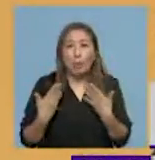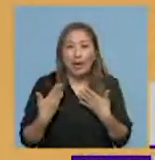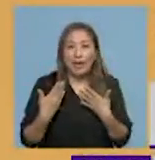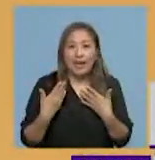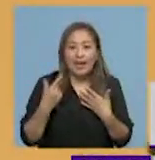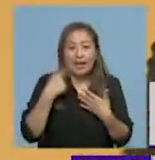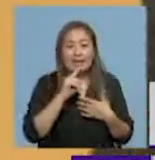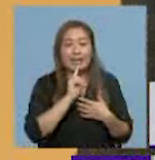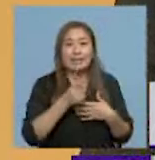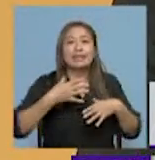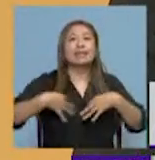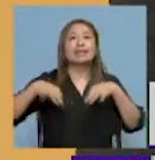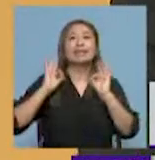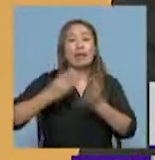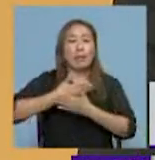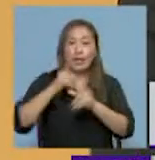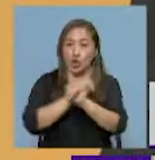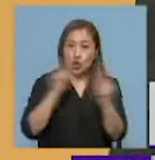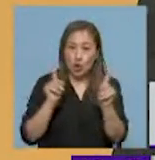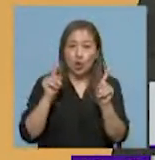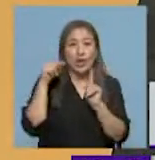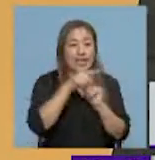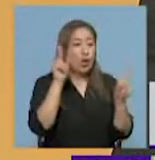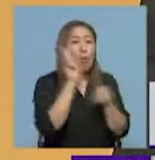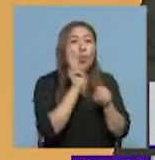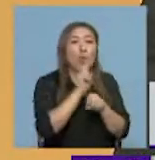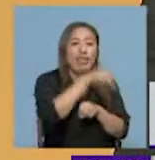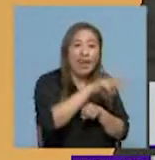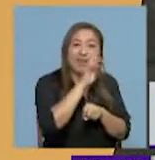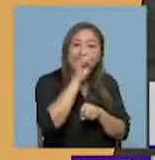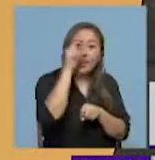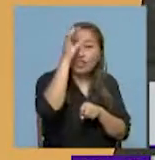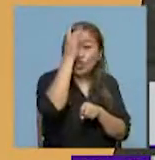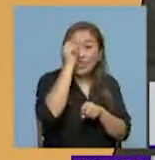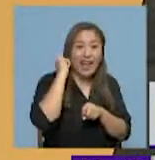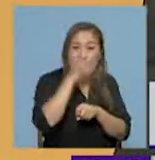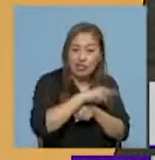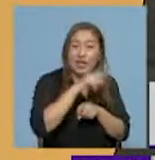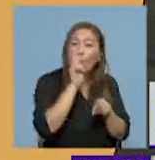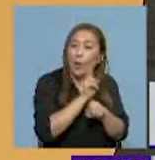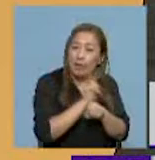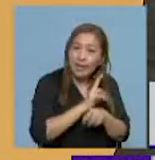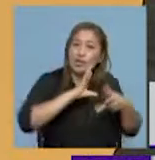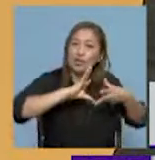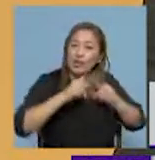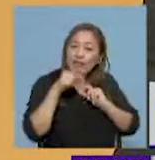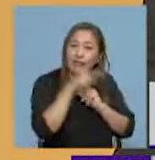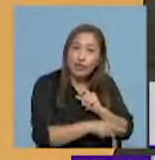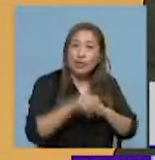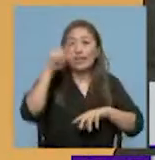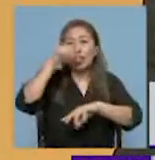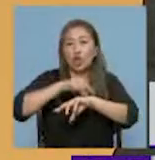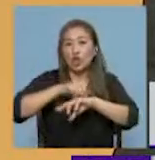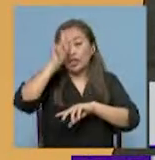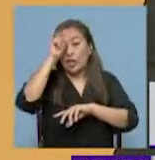de decir se está salvando al león ante el método se elige por seguridad de la propia madre de 12 años porque este el método que según los médicos del